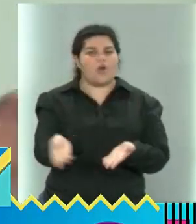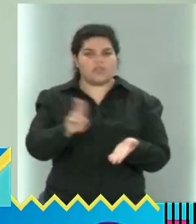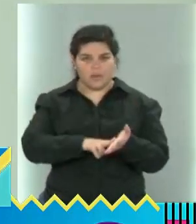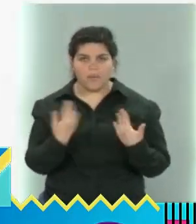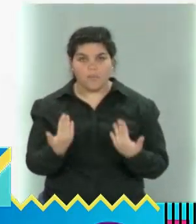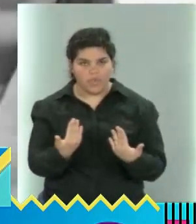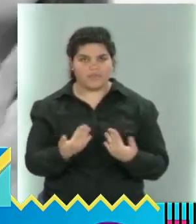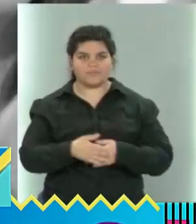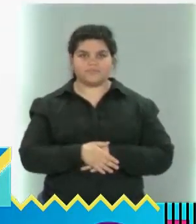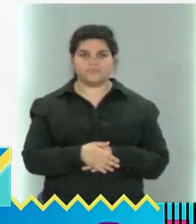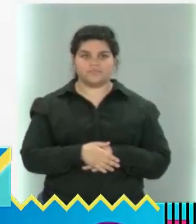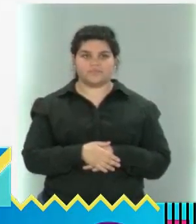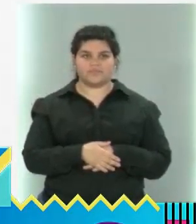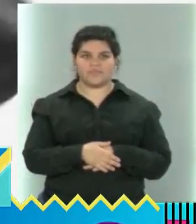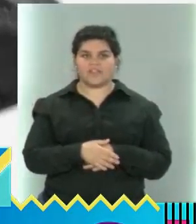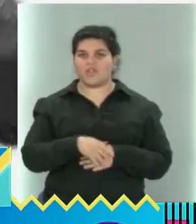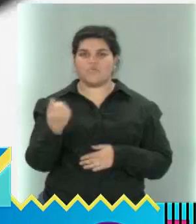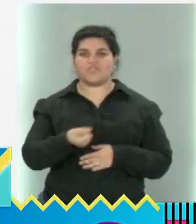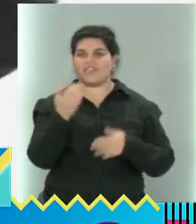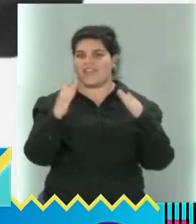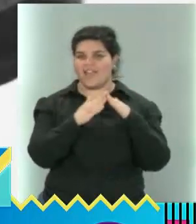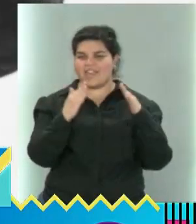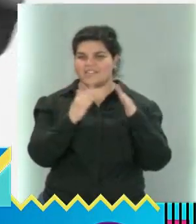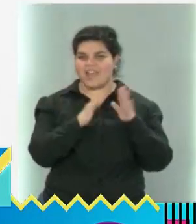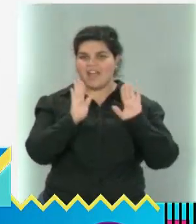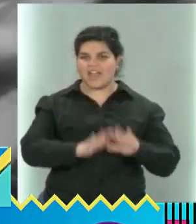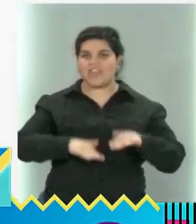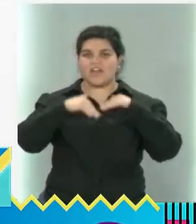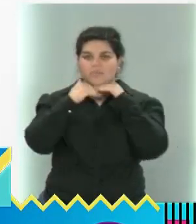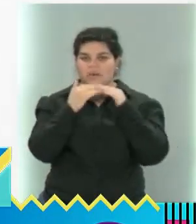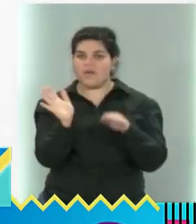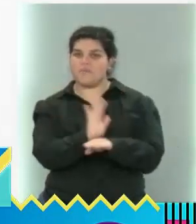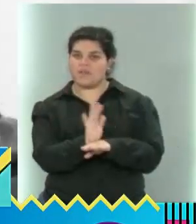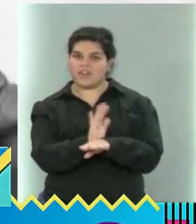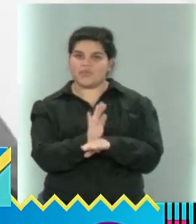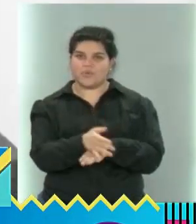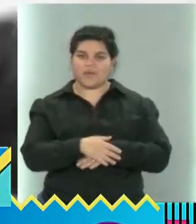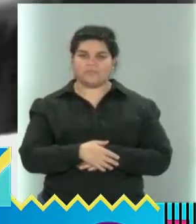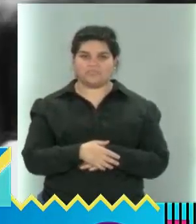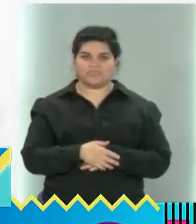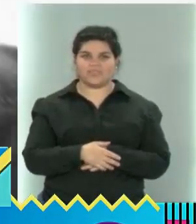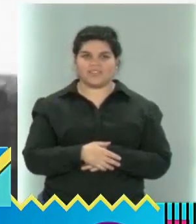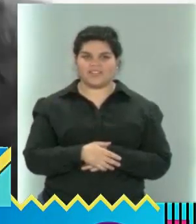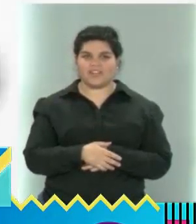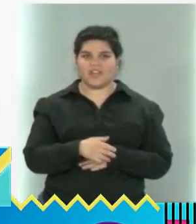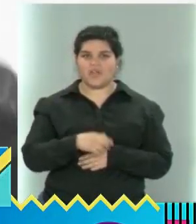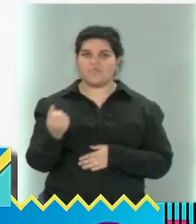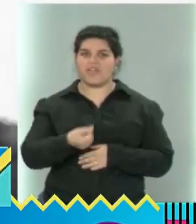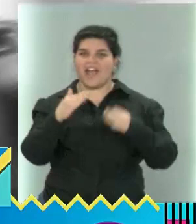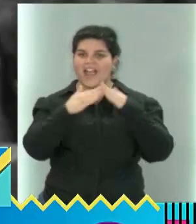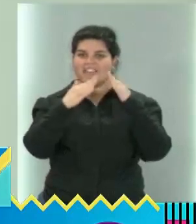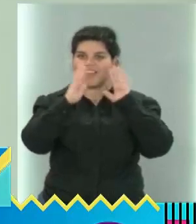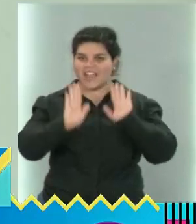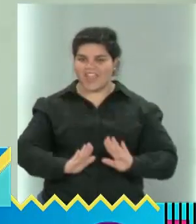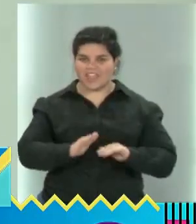sola vez. No salgas de tu casa, mírate una película. No salgas de tu casa, mírate una